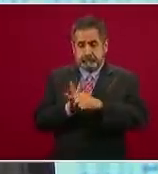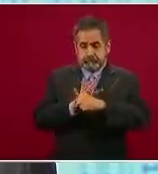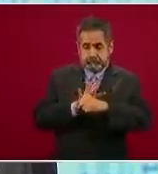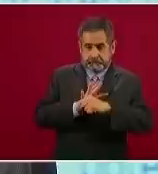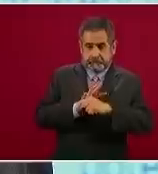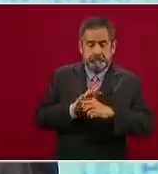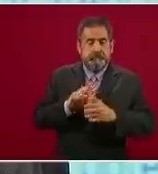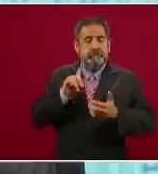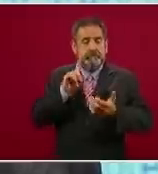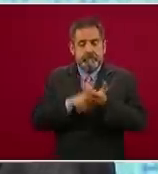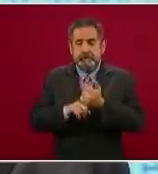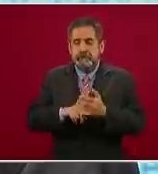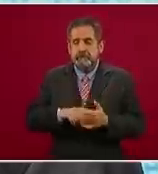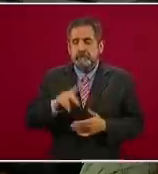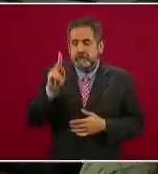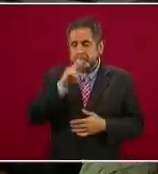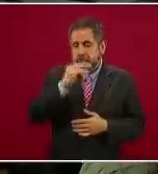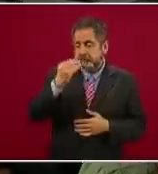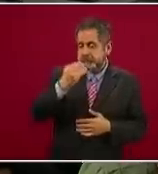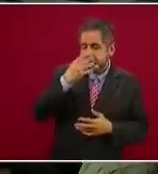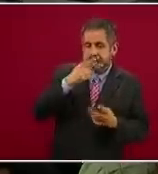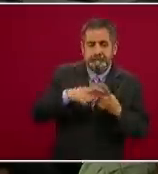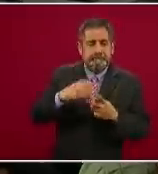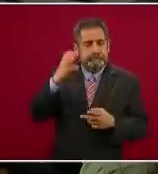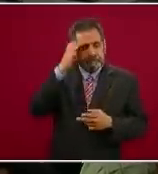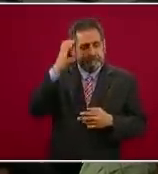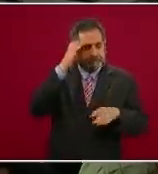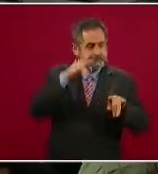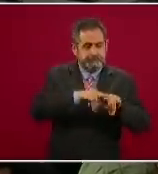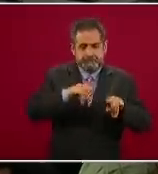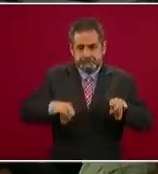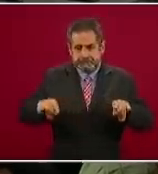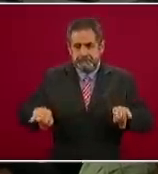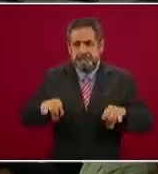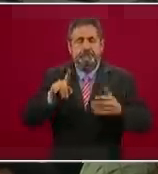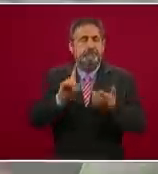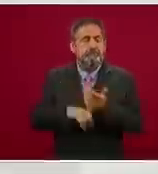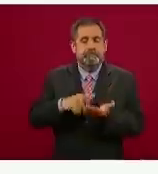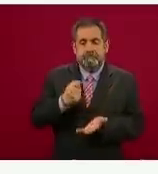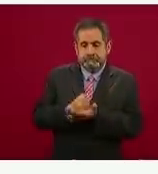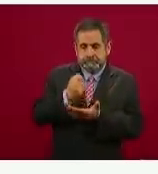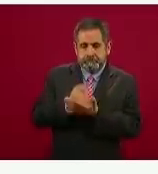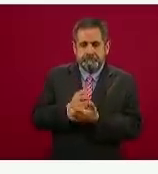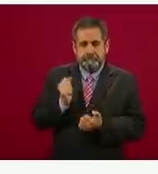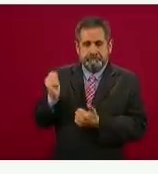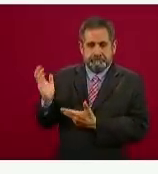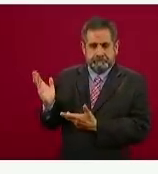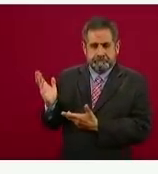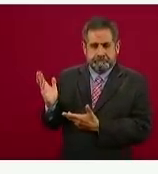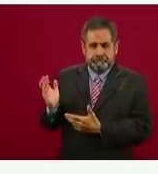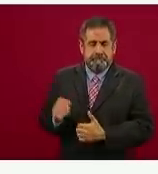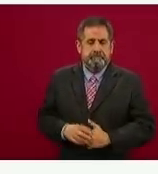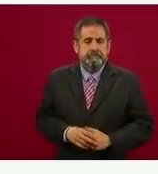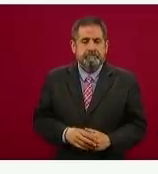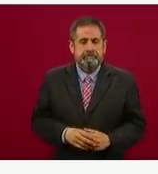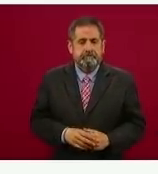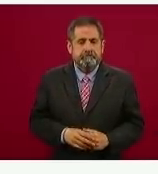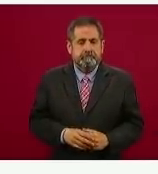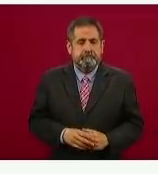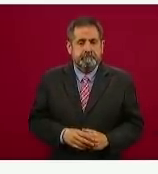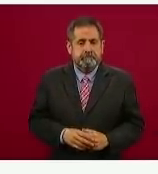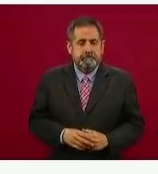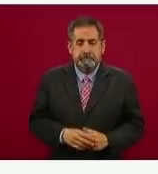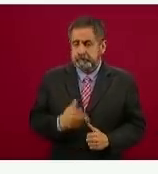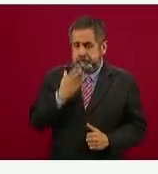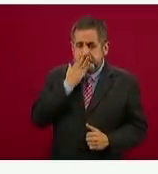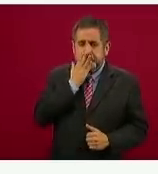ventiladores mecánicos, de camas de hospital, de unidades de terapia intensiva, etcétera, etcétera, etcétera. Ha habido una excelente